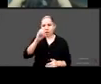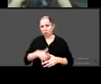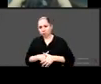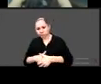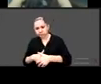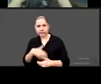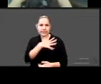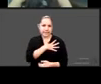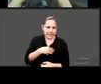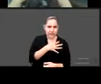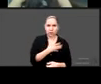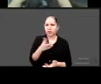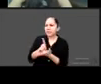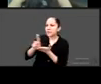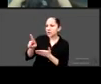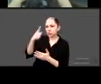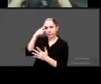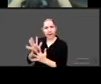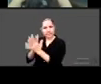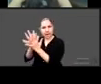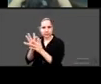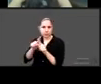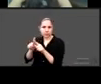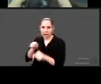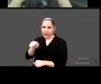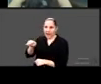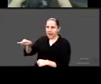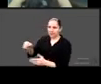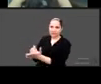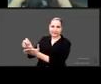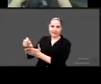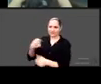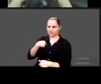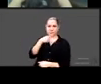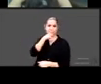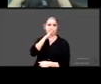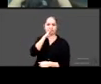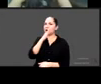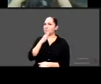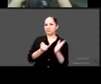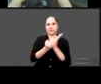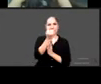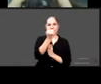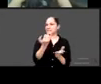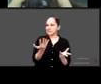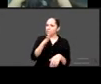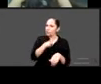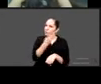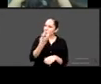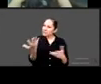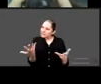participación, etcétera. Y como esta hay una serie de legislaciones, de leyes o de políticas públicas que sí